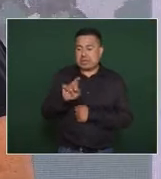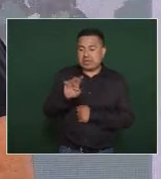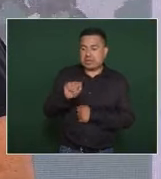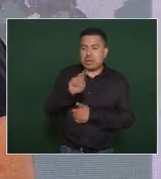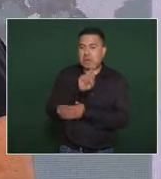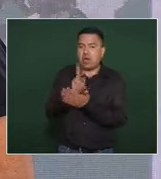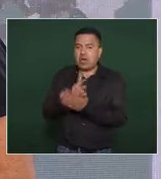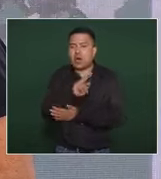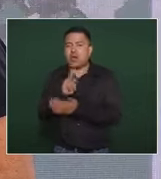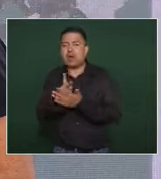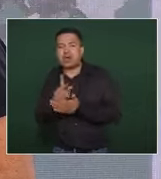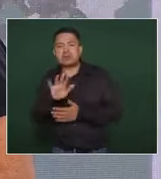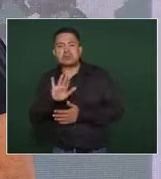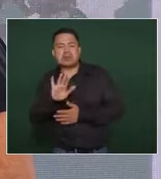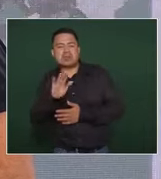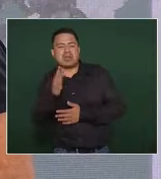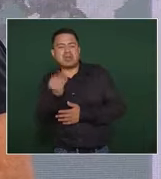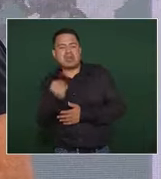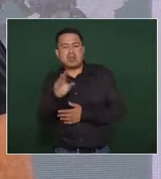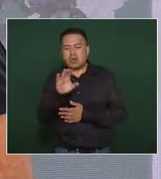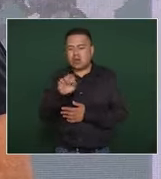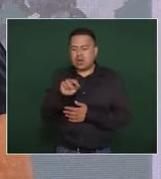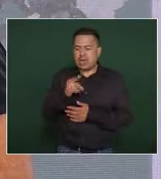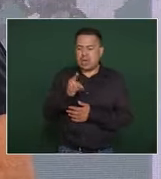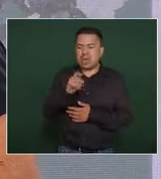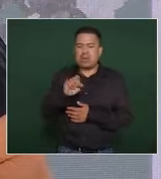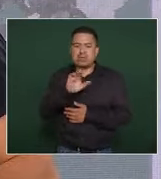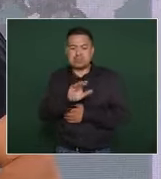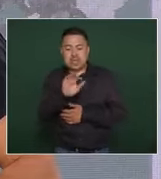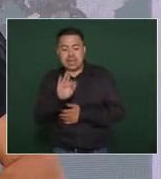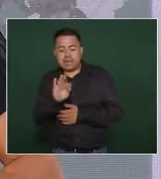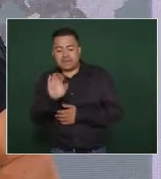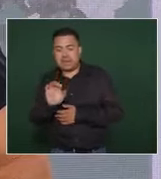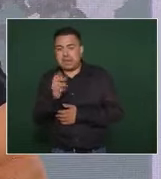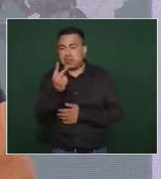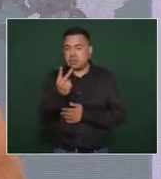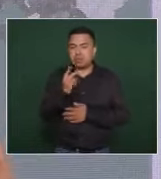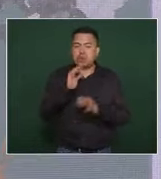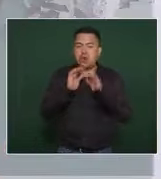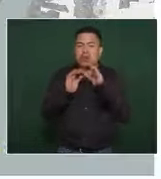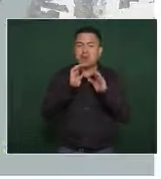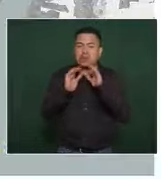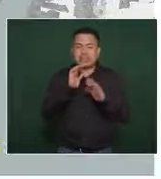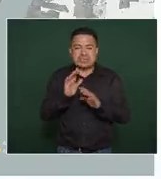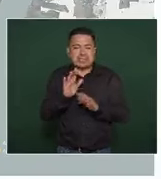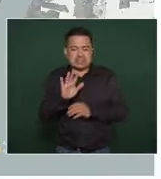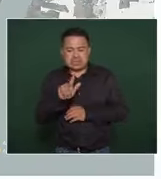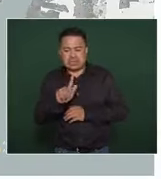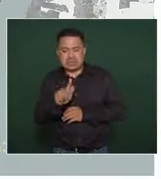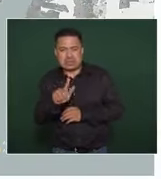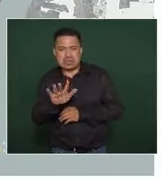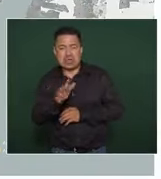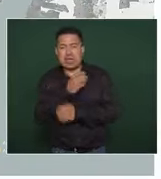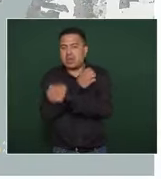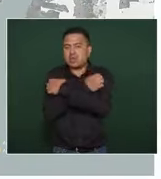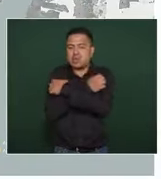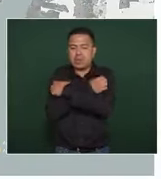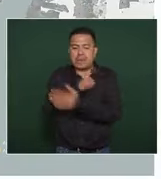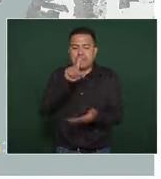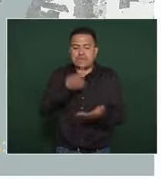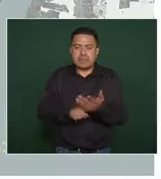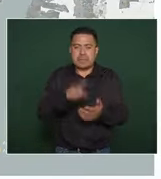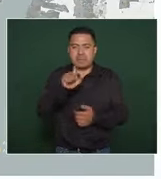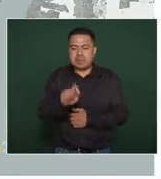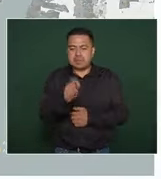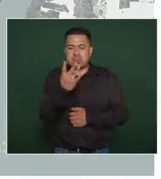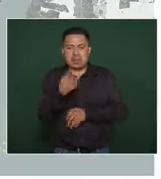acciones, CONAGUA 58, la Comisión Federal de Electricidad 2, Comunicaciones 75, Educación